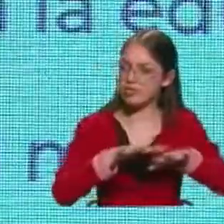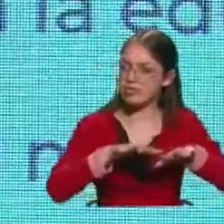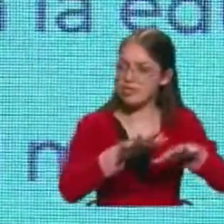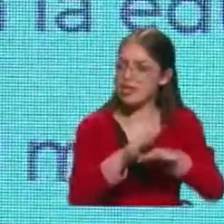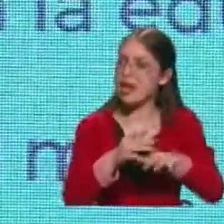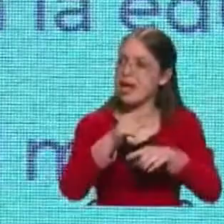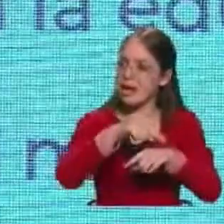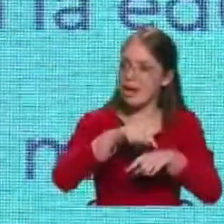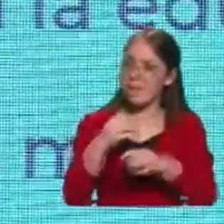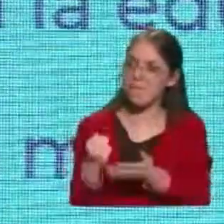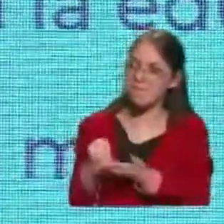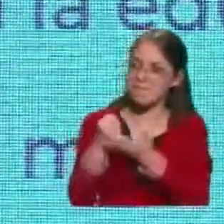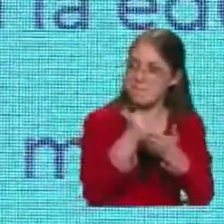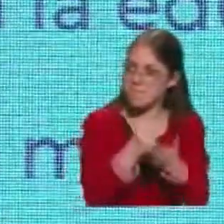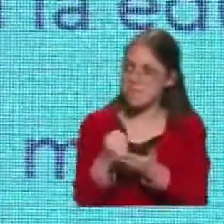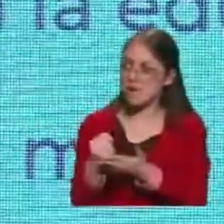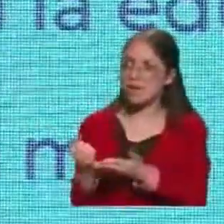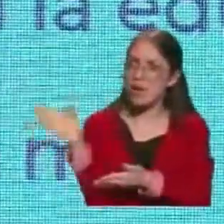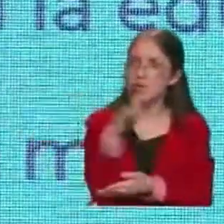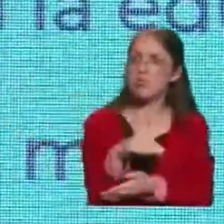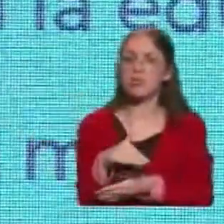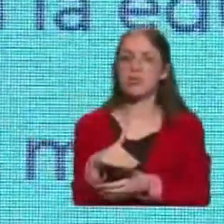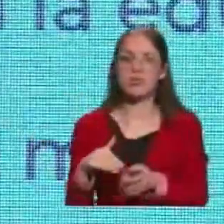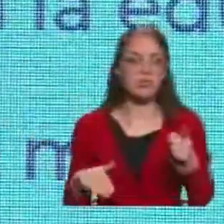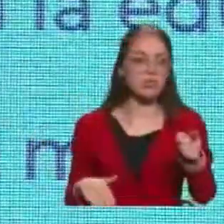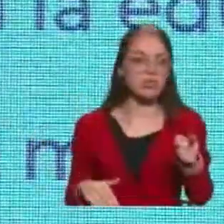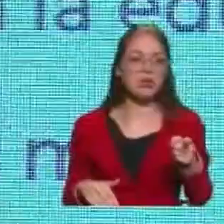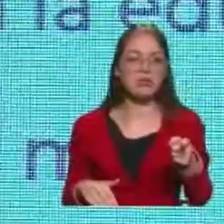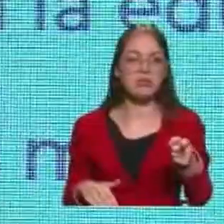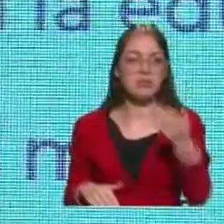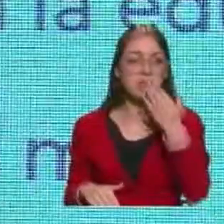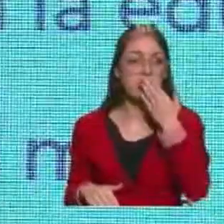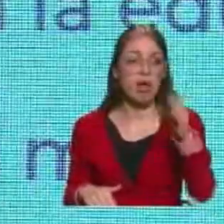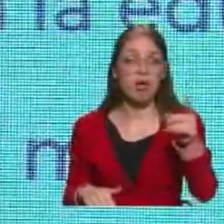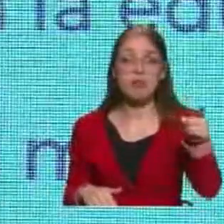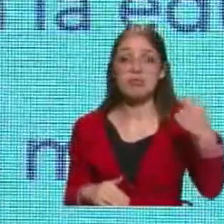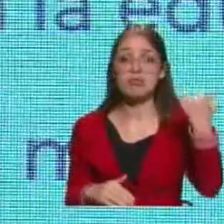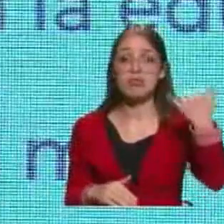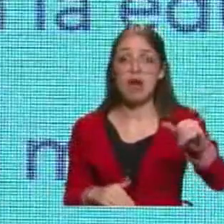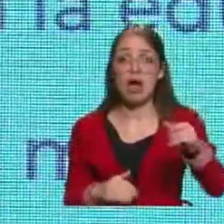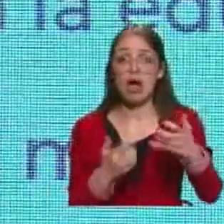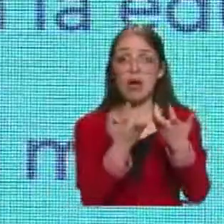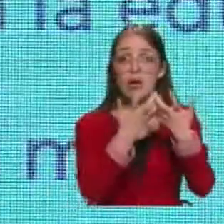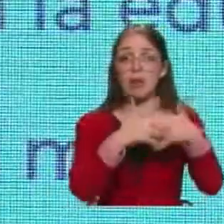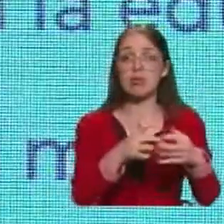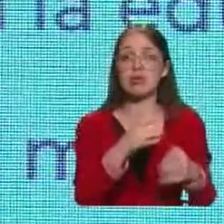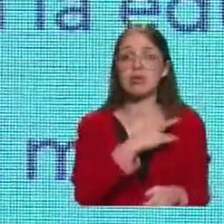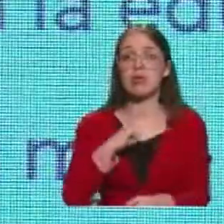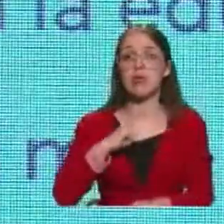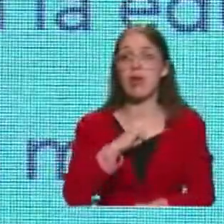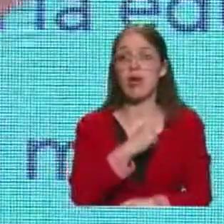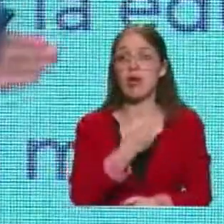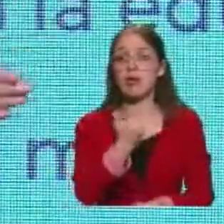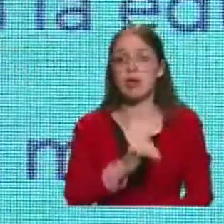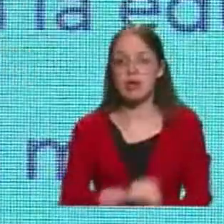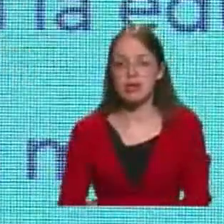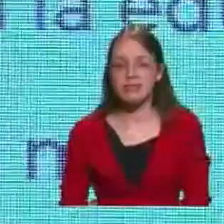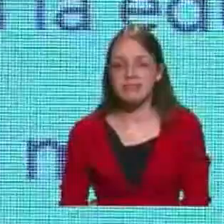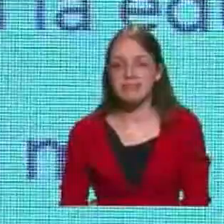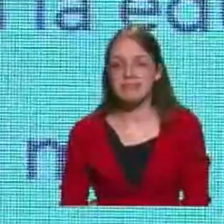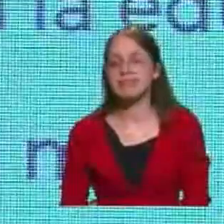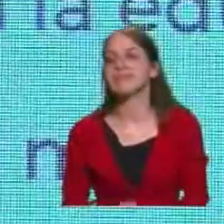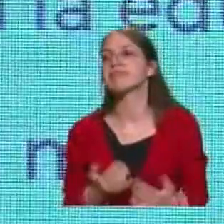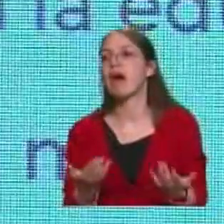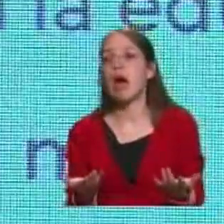privado sin el acompañamiento de lo público y eso es una realidad que hay que ponerla sobre la mesa que le apunta a ciudades